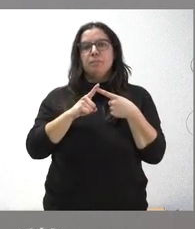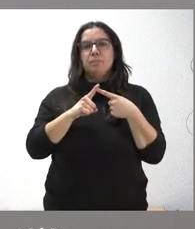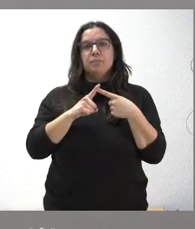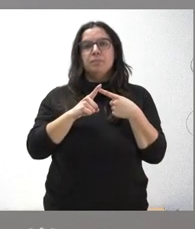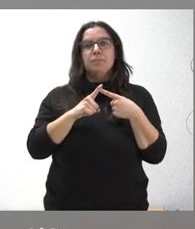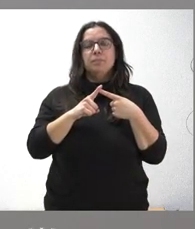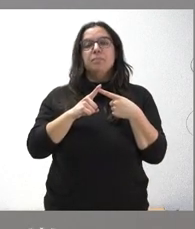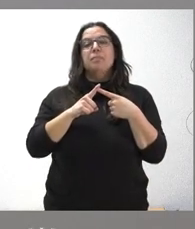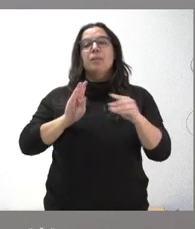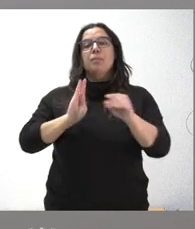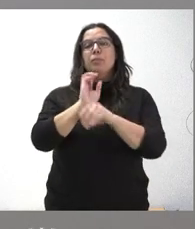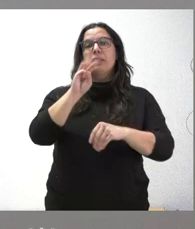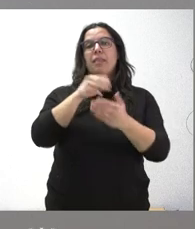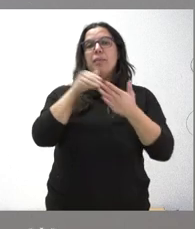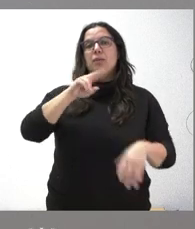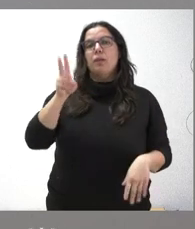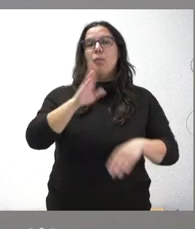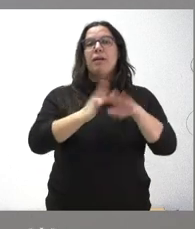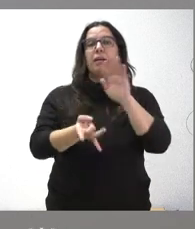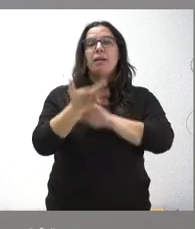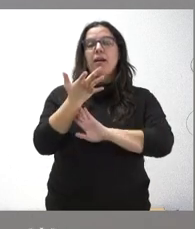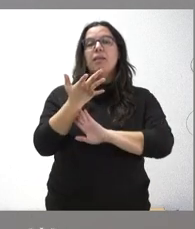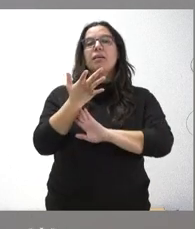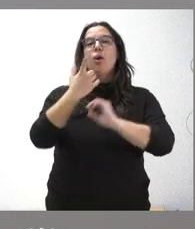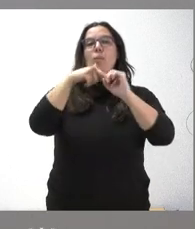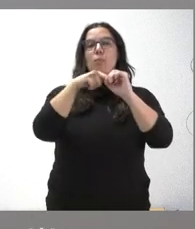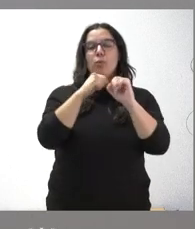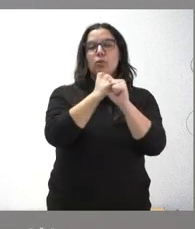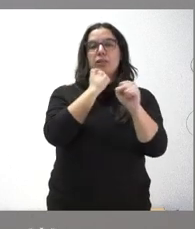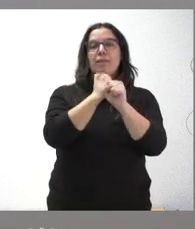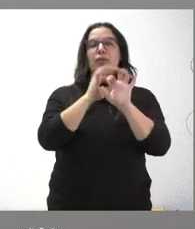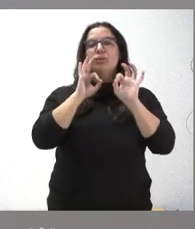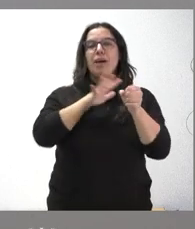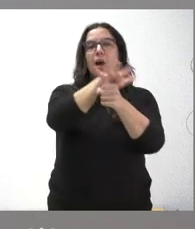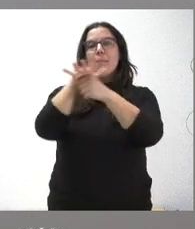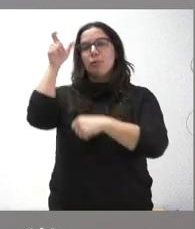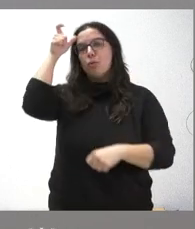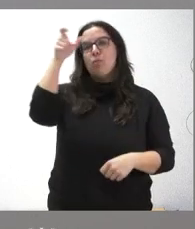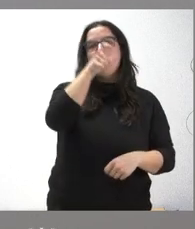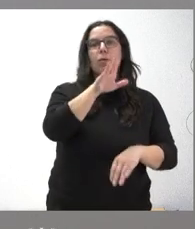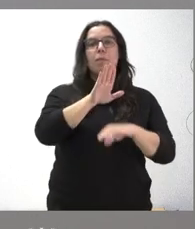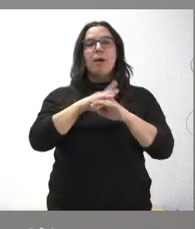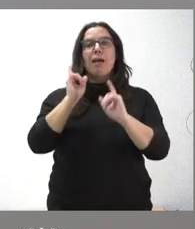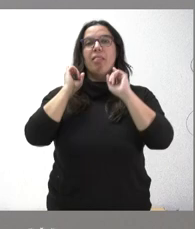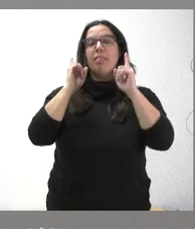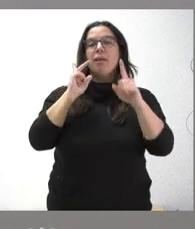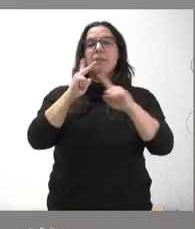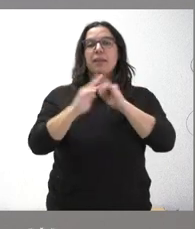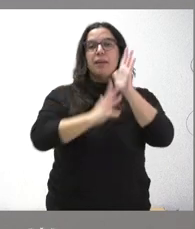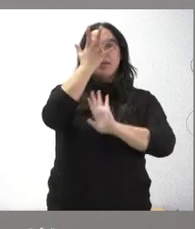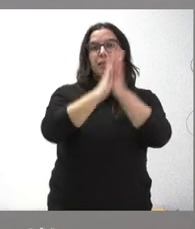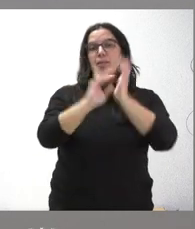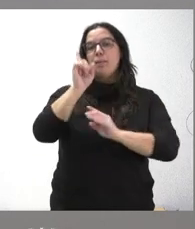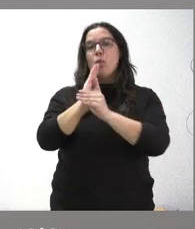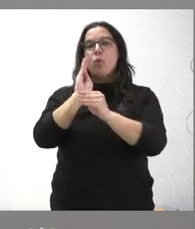destinan 13 millones de euros a la creación de puestos de trabajo en el medio rural para la prevención de incendios y el cuidado del